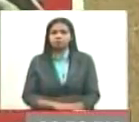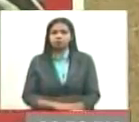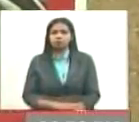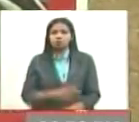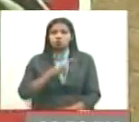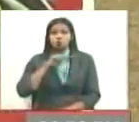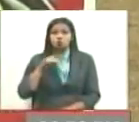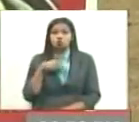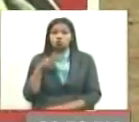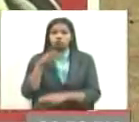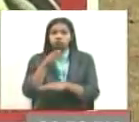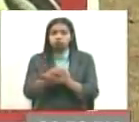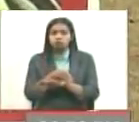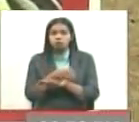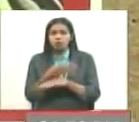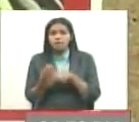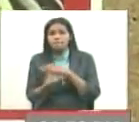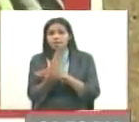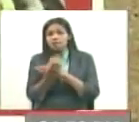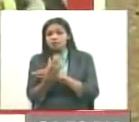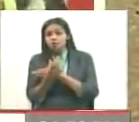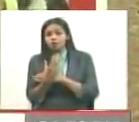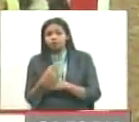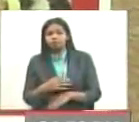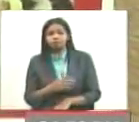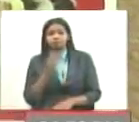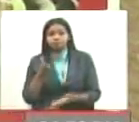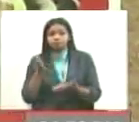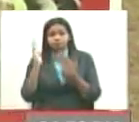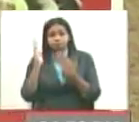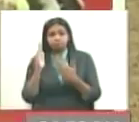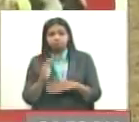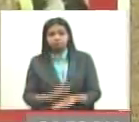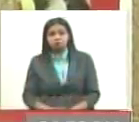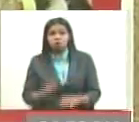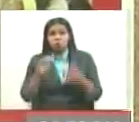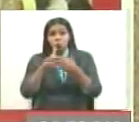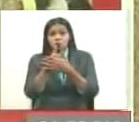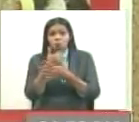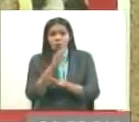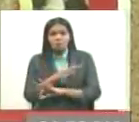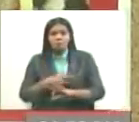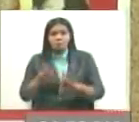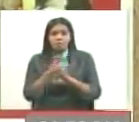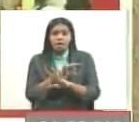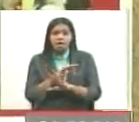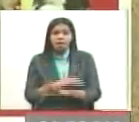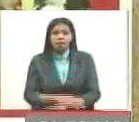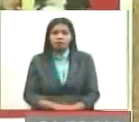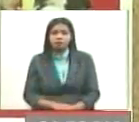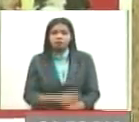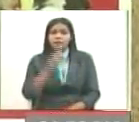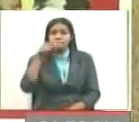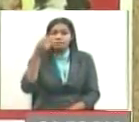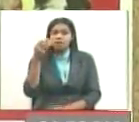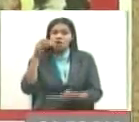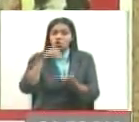¿eh? Aquí estamos nosotros en el palacio. No nos escondemos. Si mañana